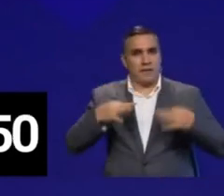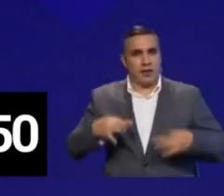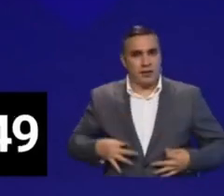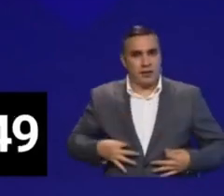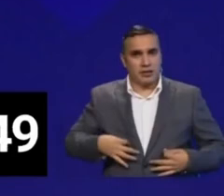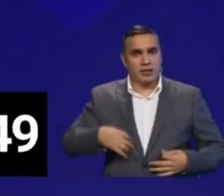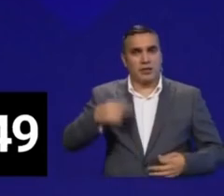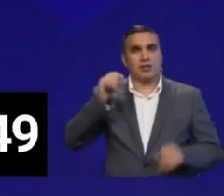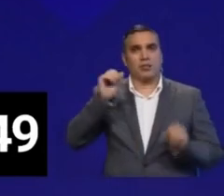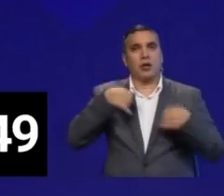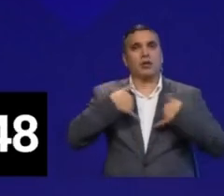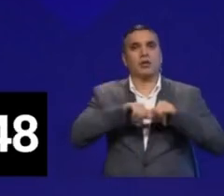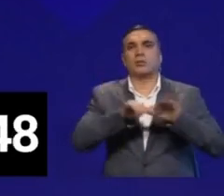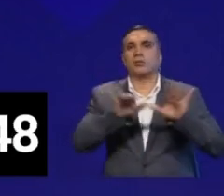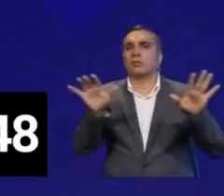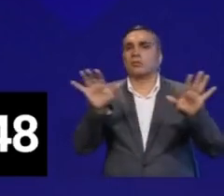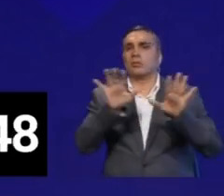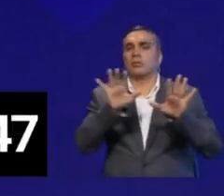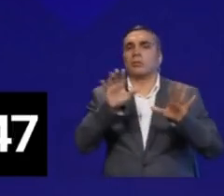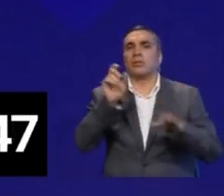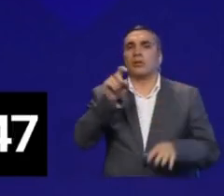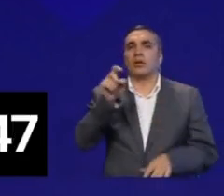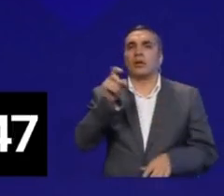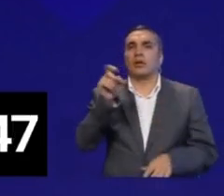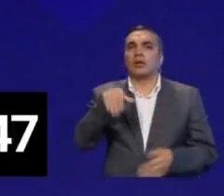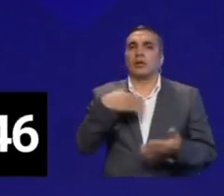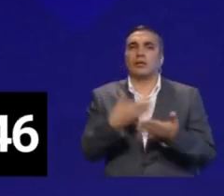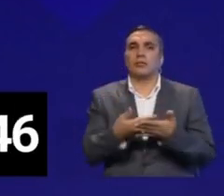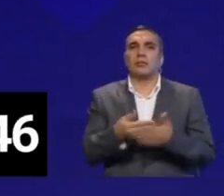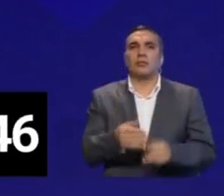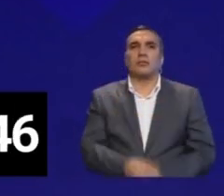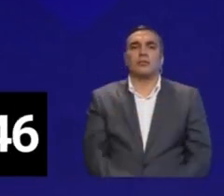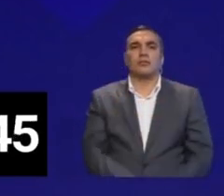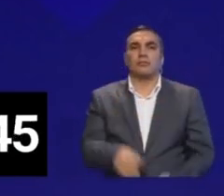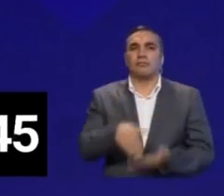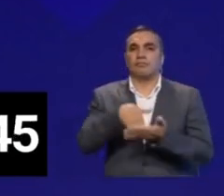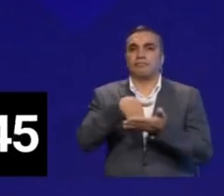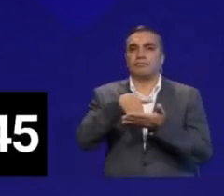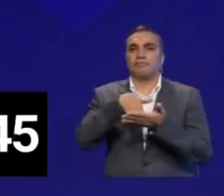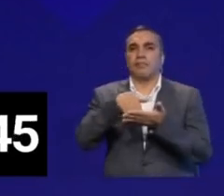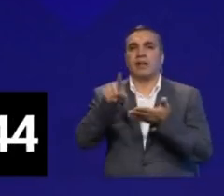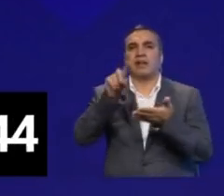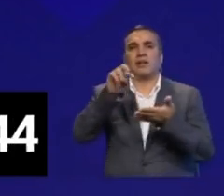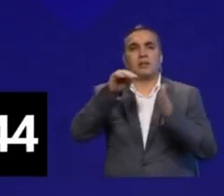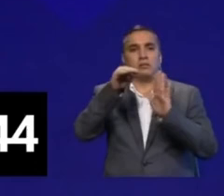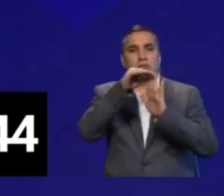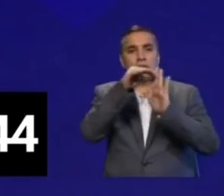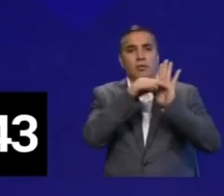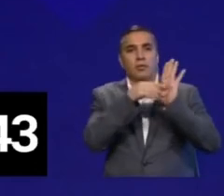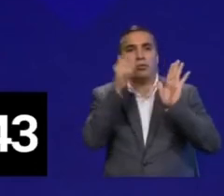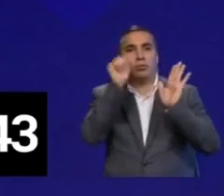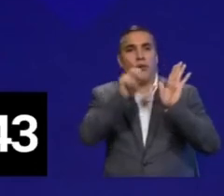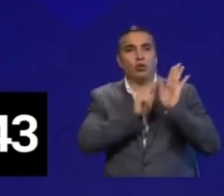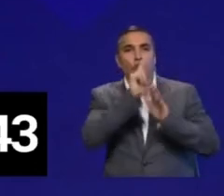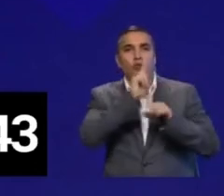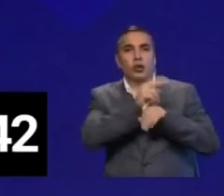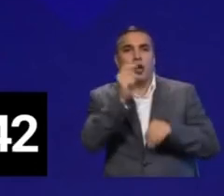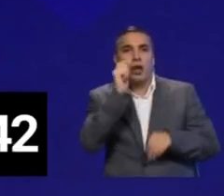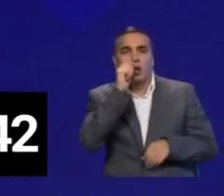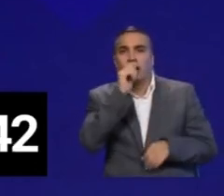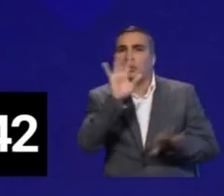puede mantenerse. Es necesario definitivamente eliminar esa tabla de drogas que afectan a